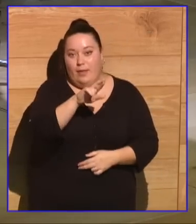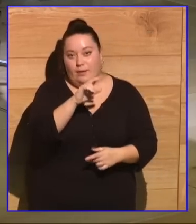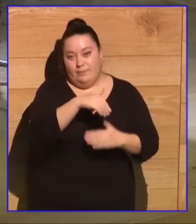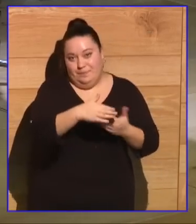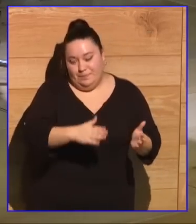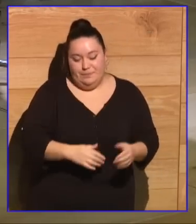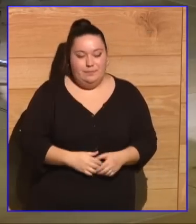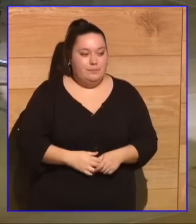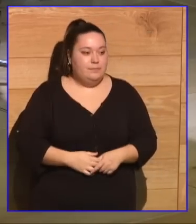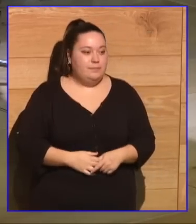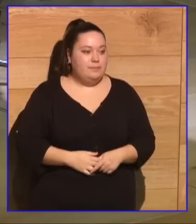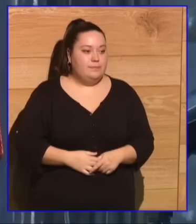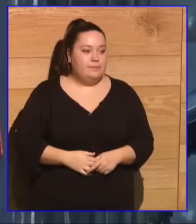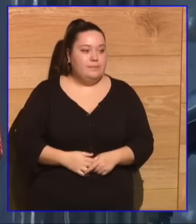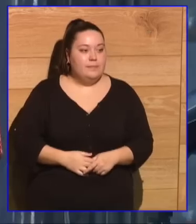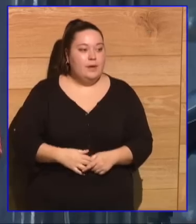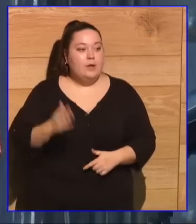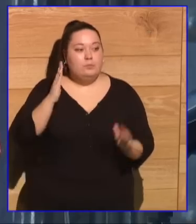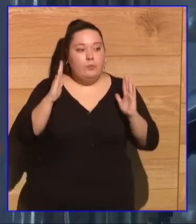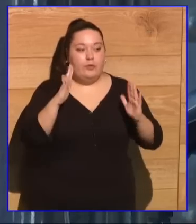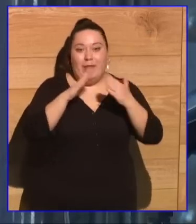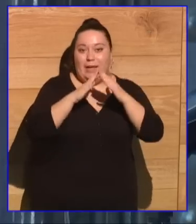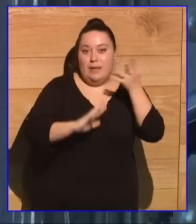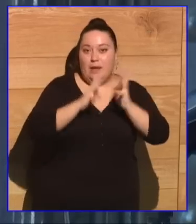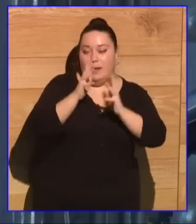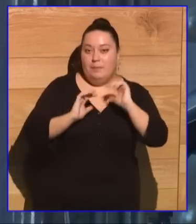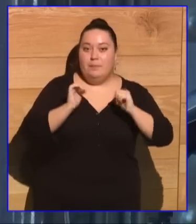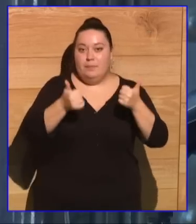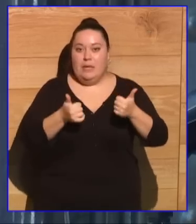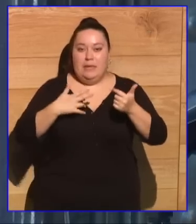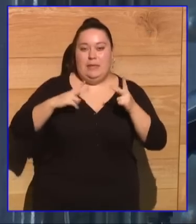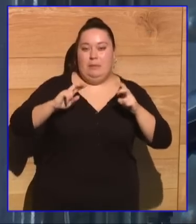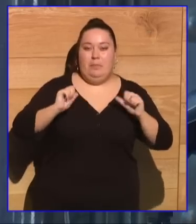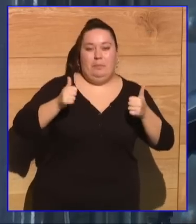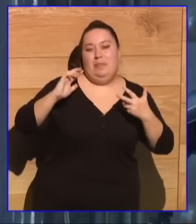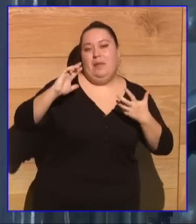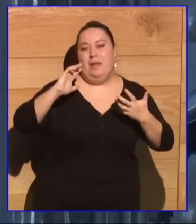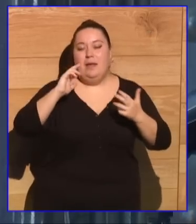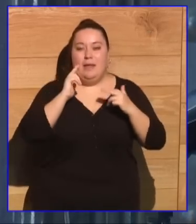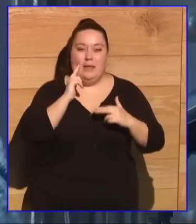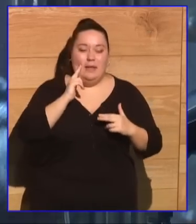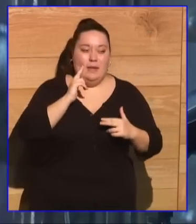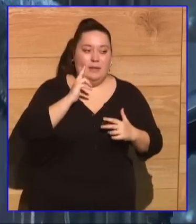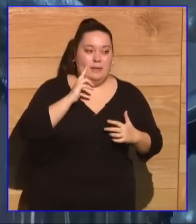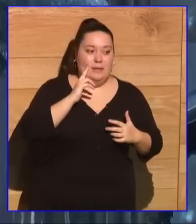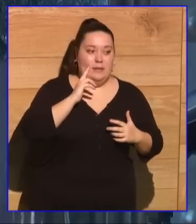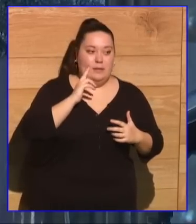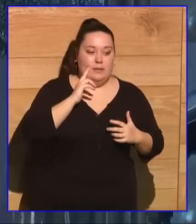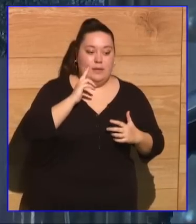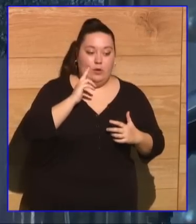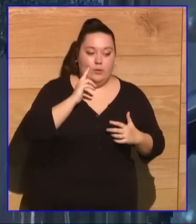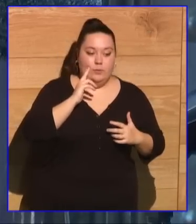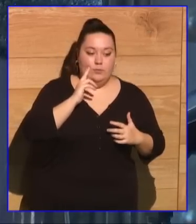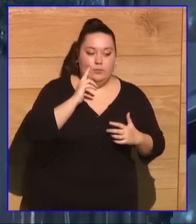Hay un momento, cuando empiezan a quemar casas y cuando empieza a haber ese terrorismo del... Espérate porque no lo